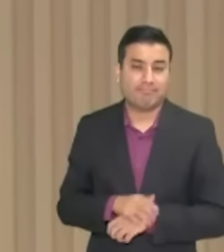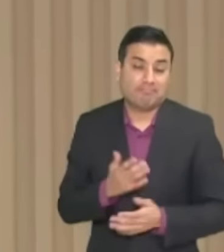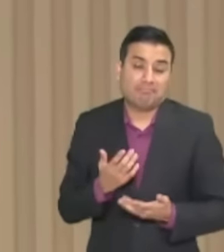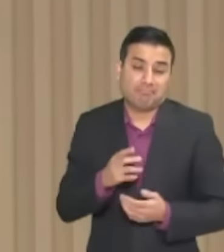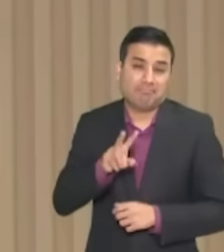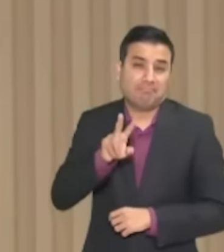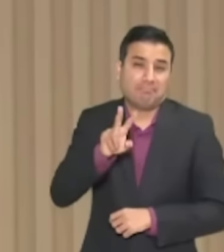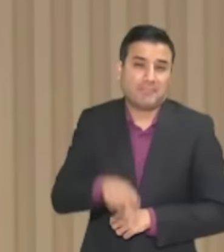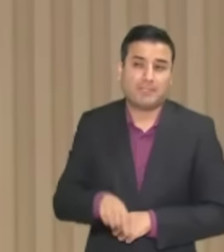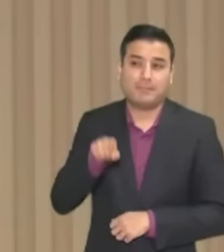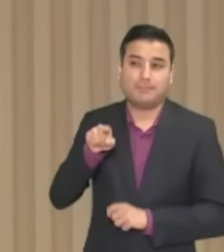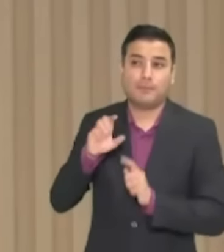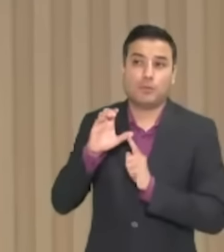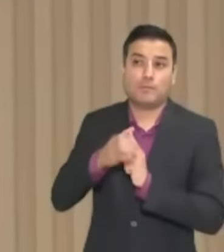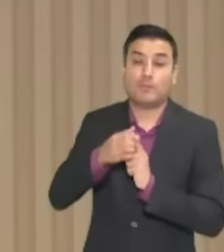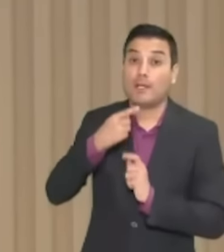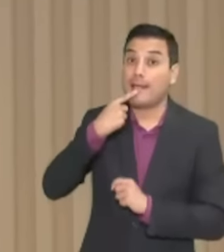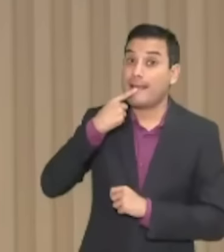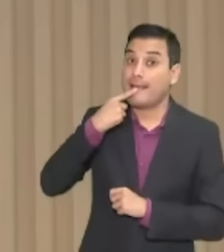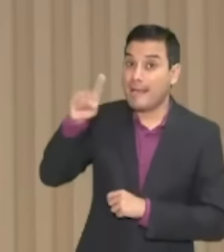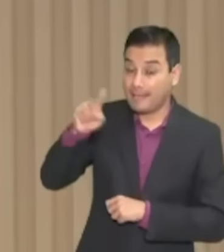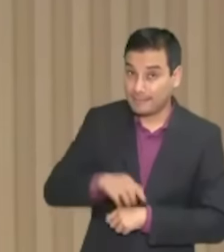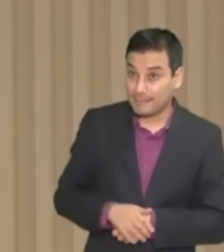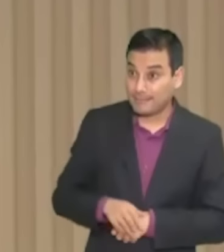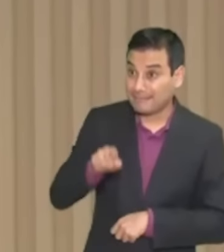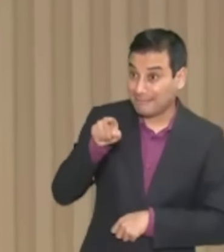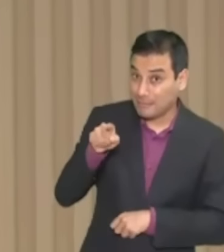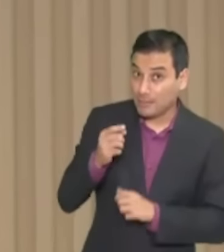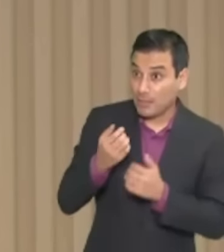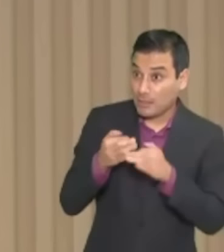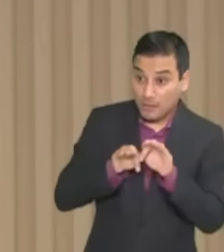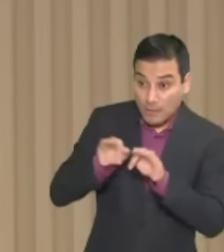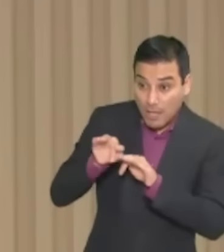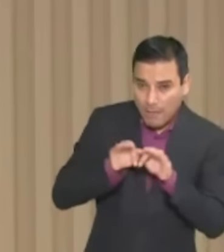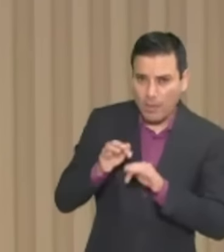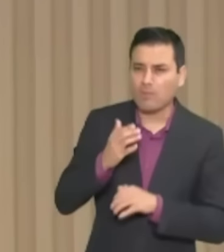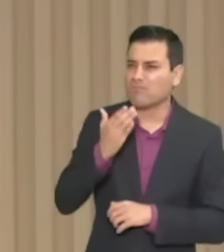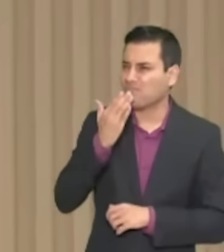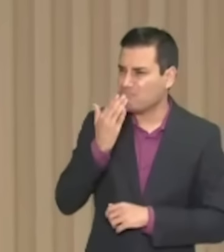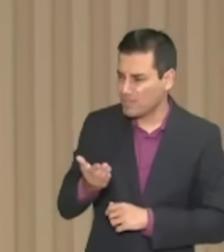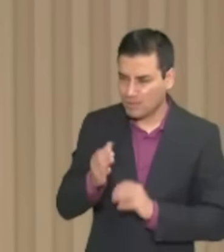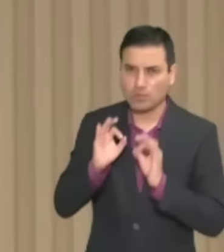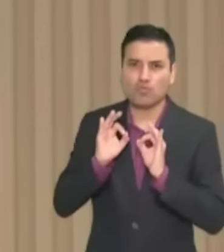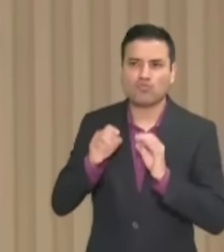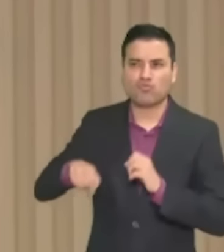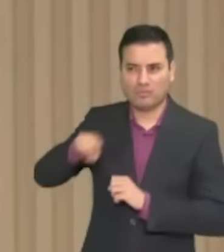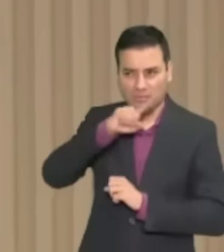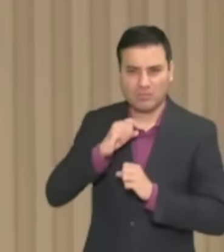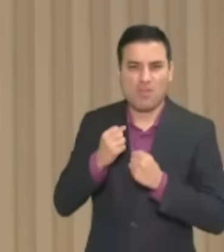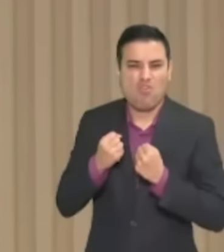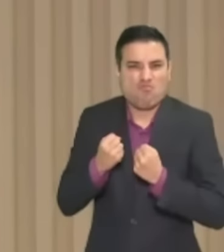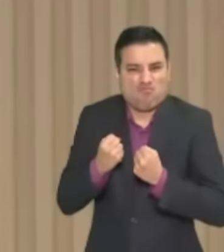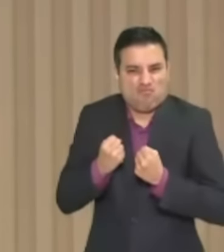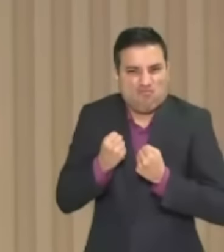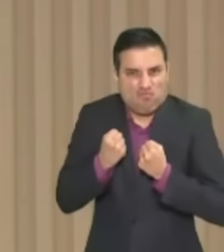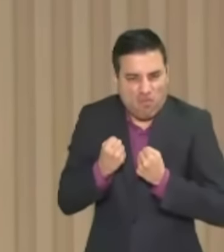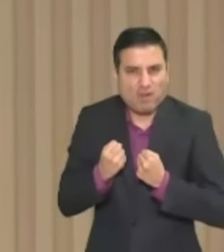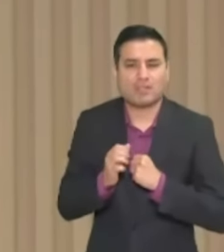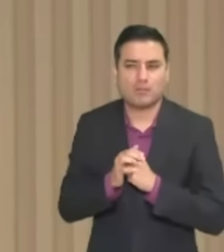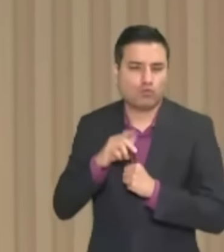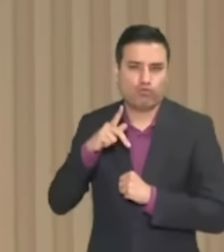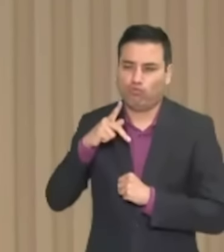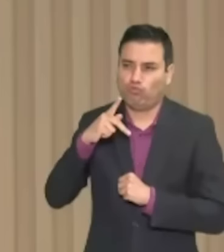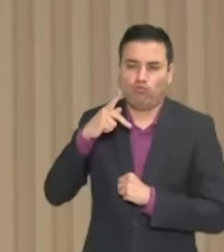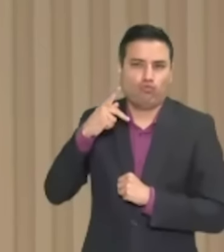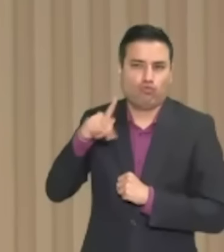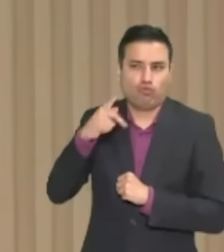duda lo que la Comisión de Quejas y Denuncias hizo durante todo el proceso electoral. Esa es la fuerza que tiene el instituto, es lo que le